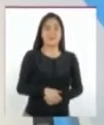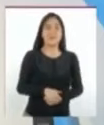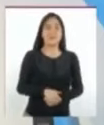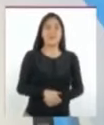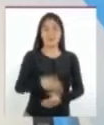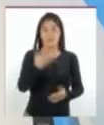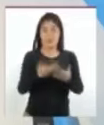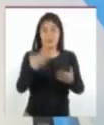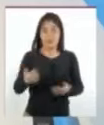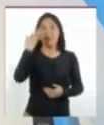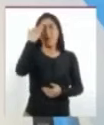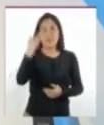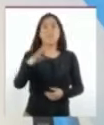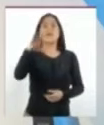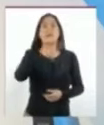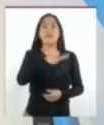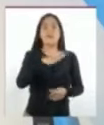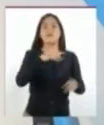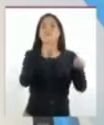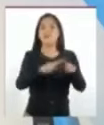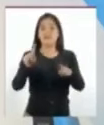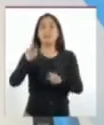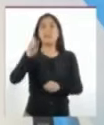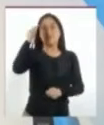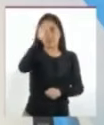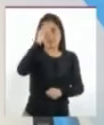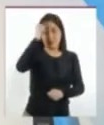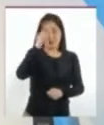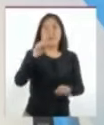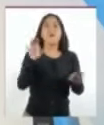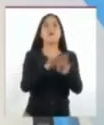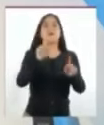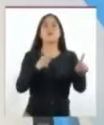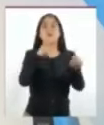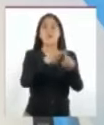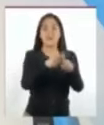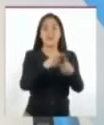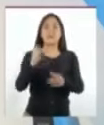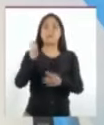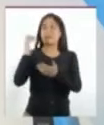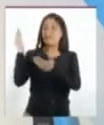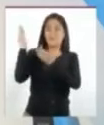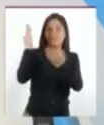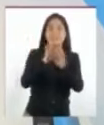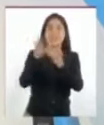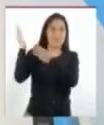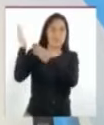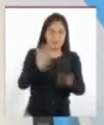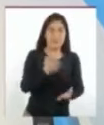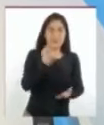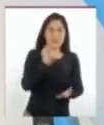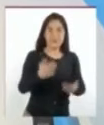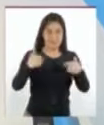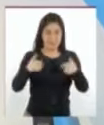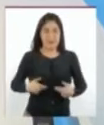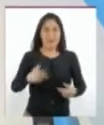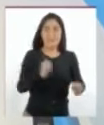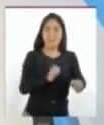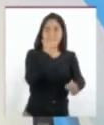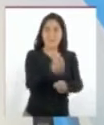En la actualidad, existen distintas teorías sobre cómo llegó el ser humano a nuestro continente. La